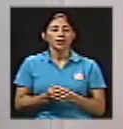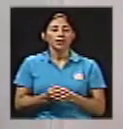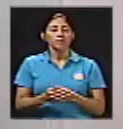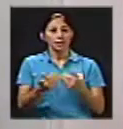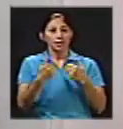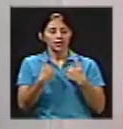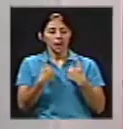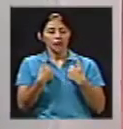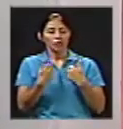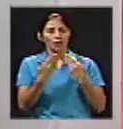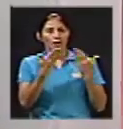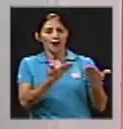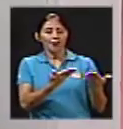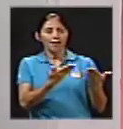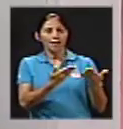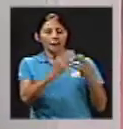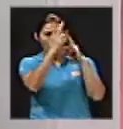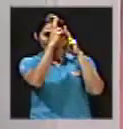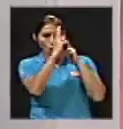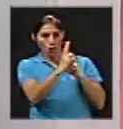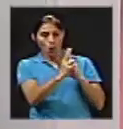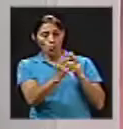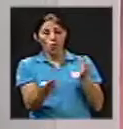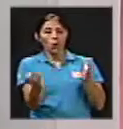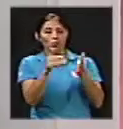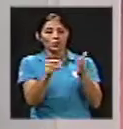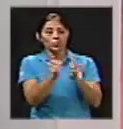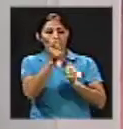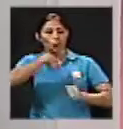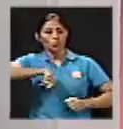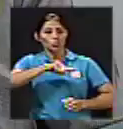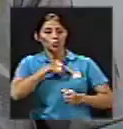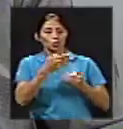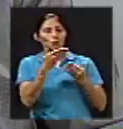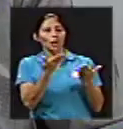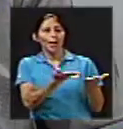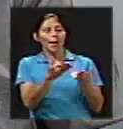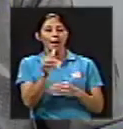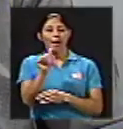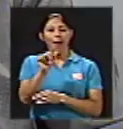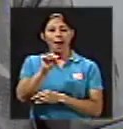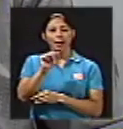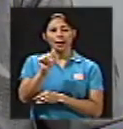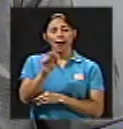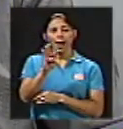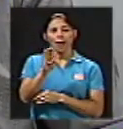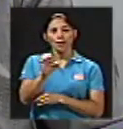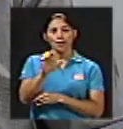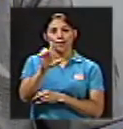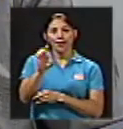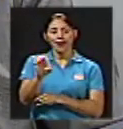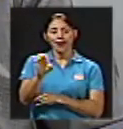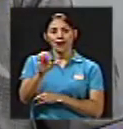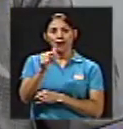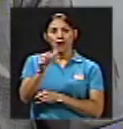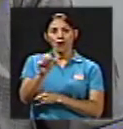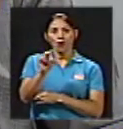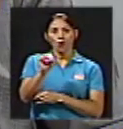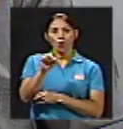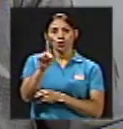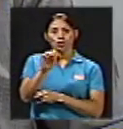tengo el gusto de volver a tener con nosotros a doña Anabel González, ministra de Comercio